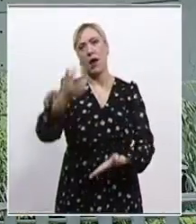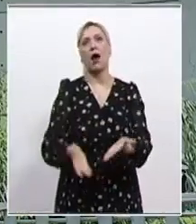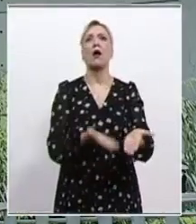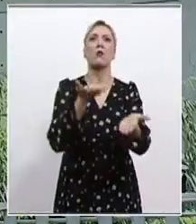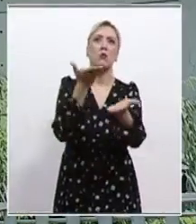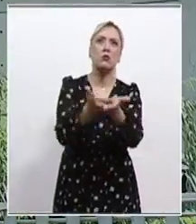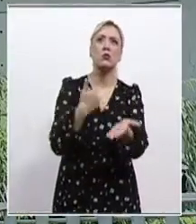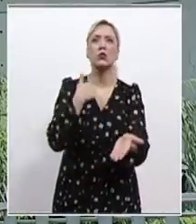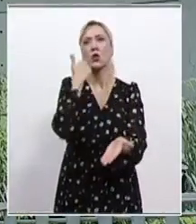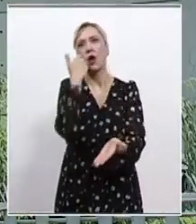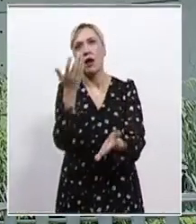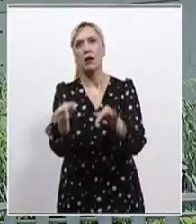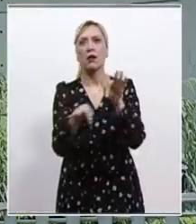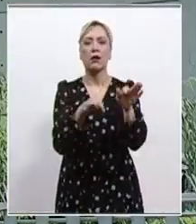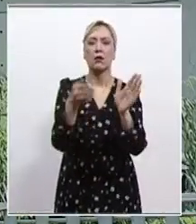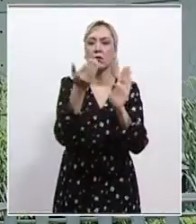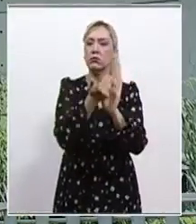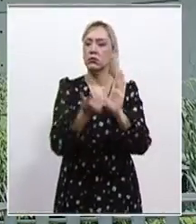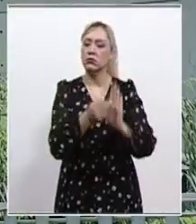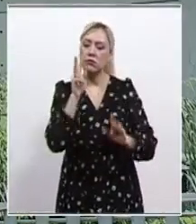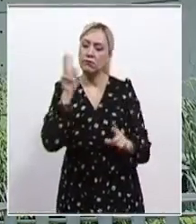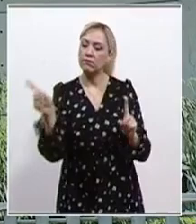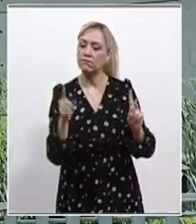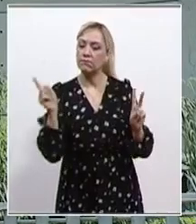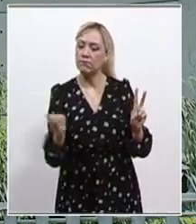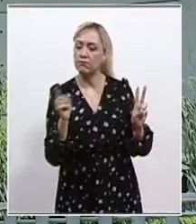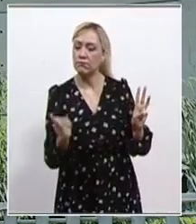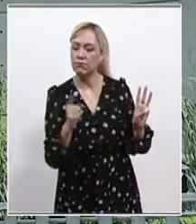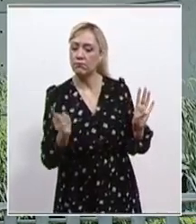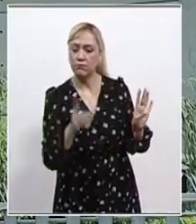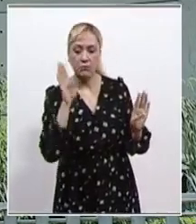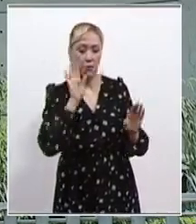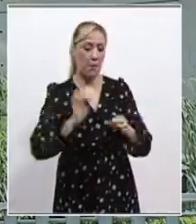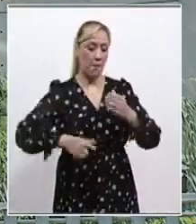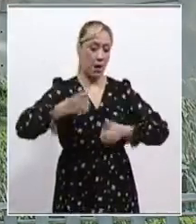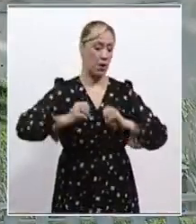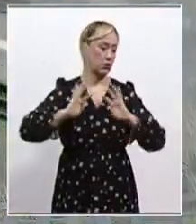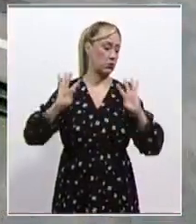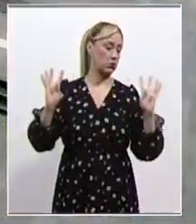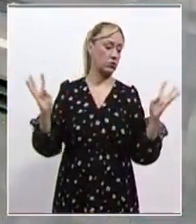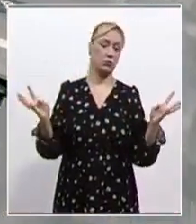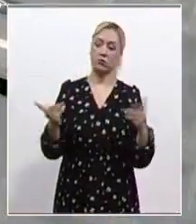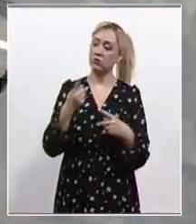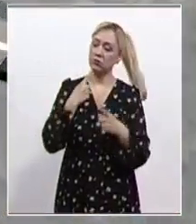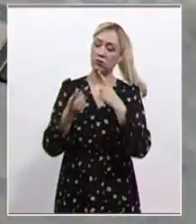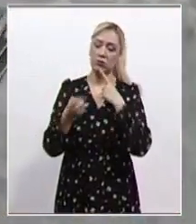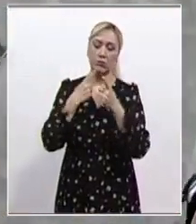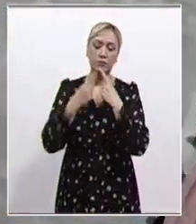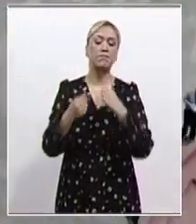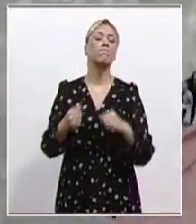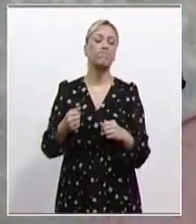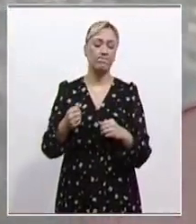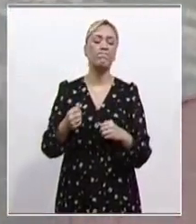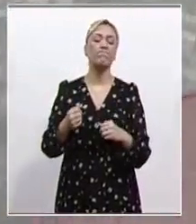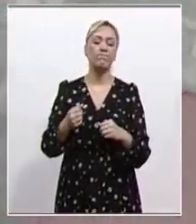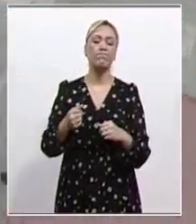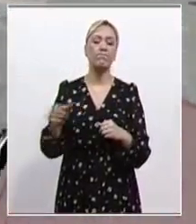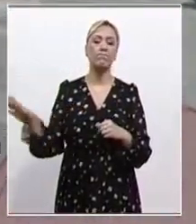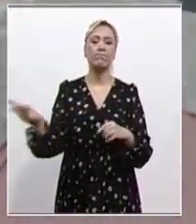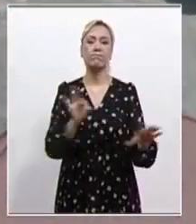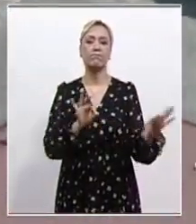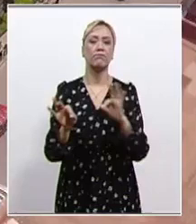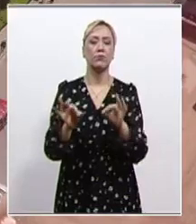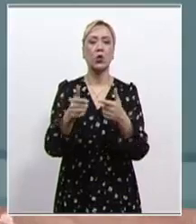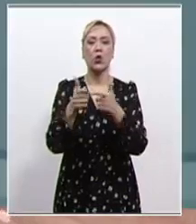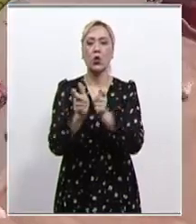cuestionados por los ministros. Posteriormente, se procederá a elegir mediante votación por cédula a las 2 ternas que serán enviadas al